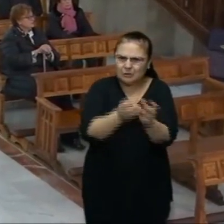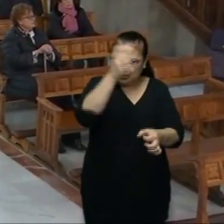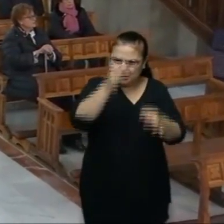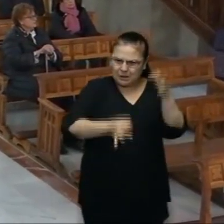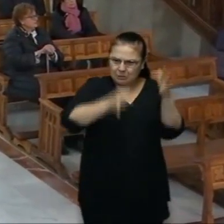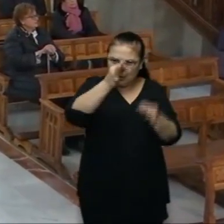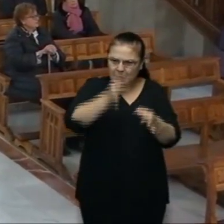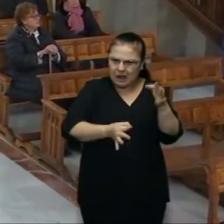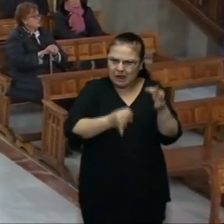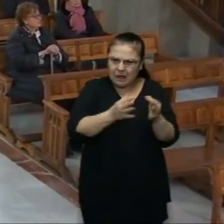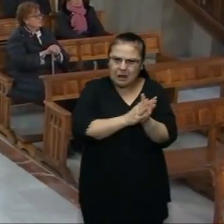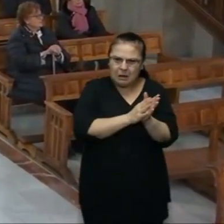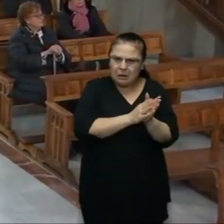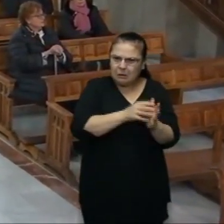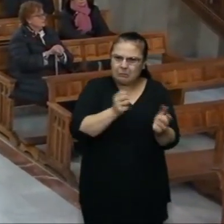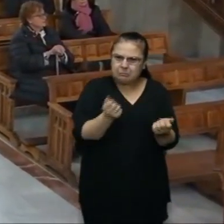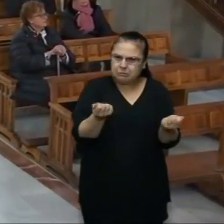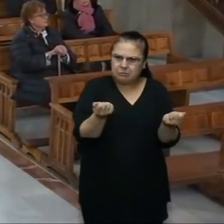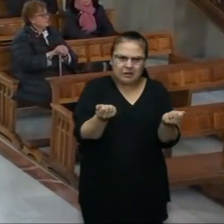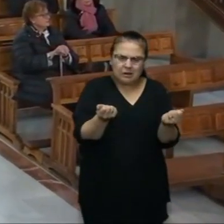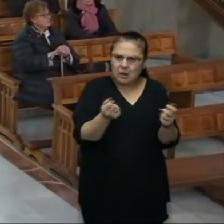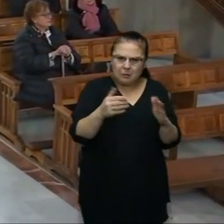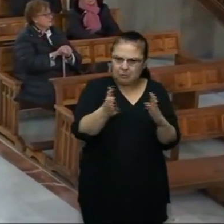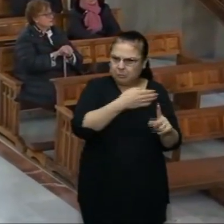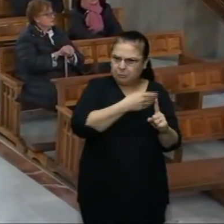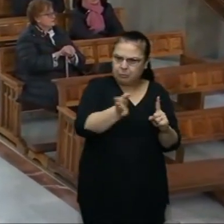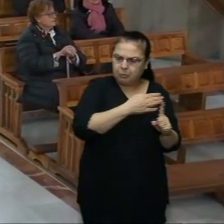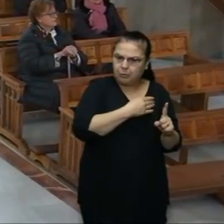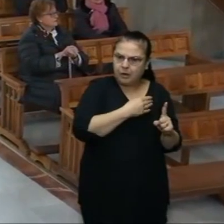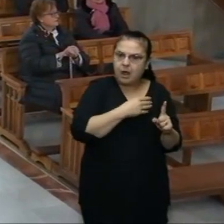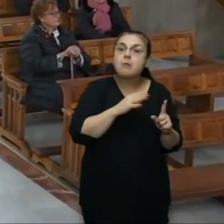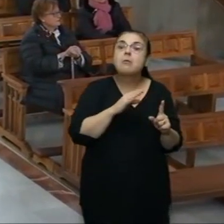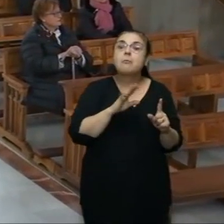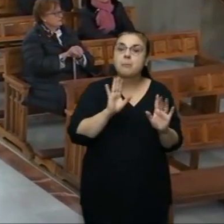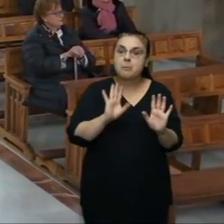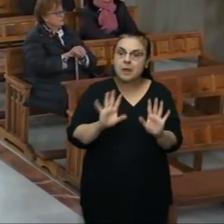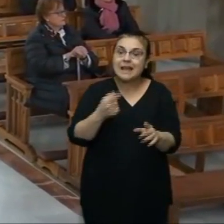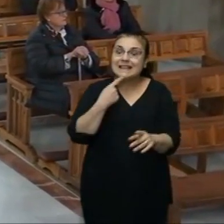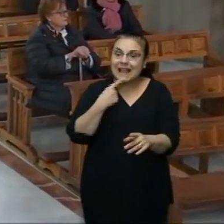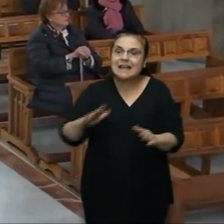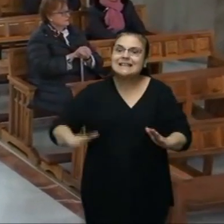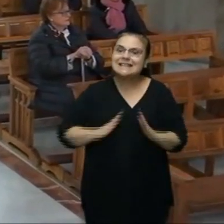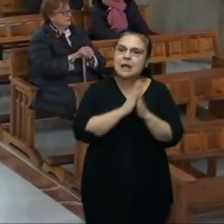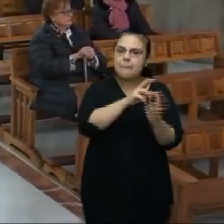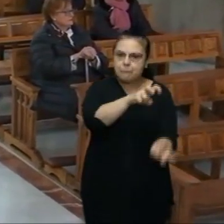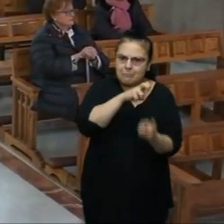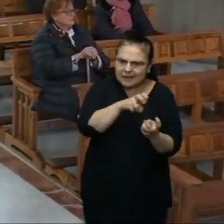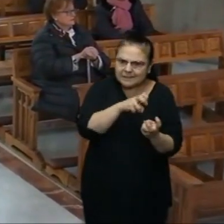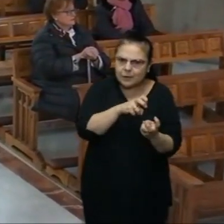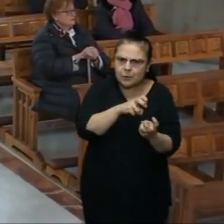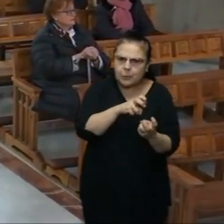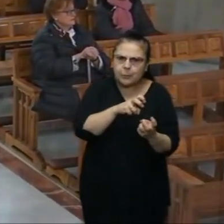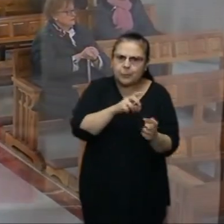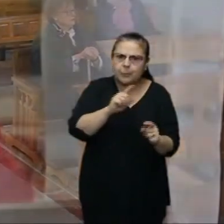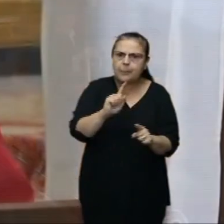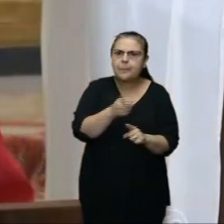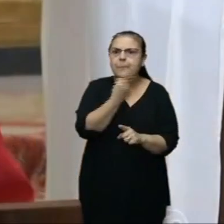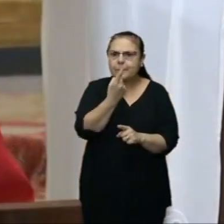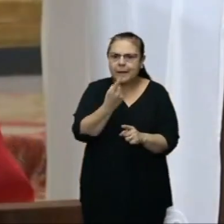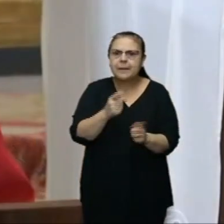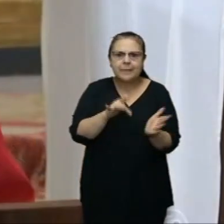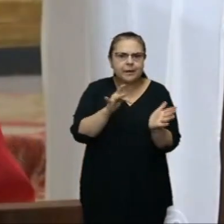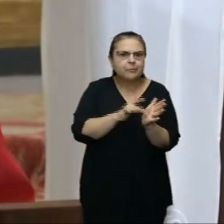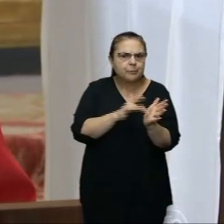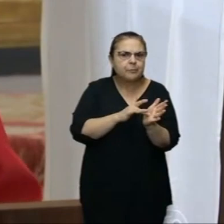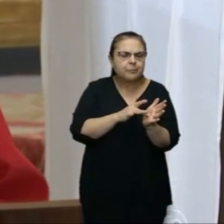las sinagogas. Es decir, que ya San Mateo, en estos primeros momentos de su